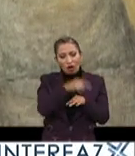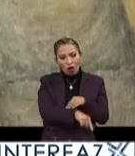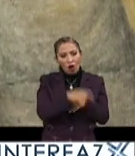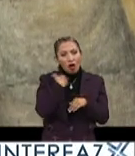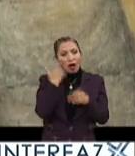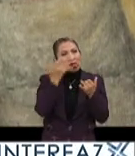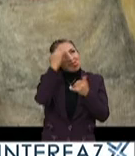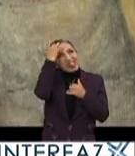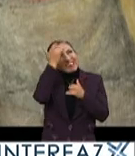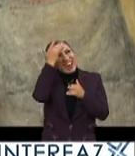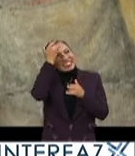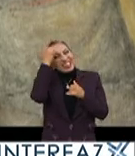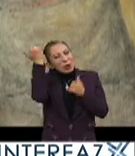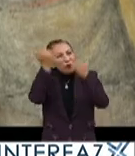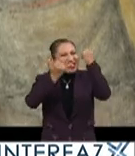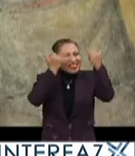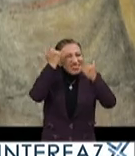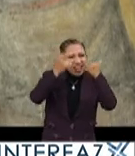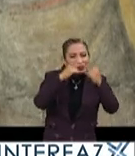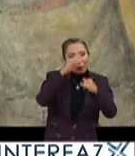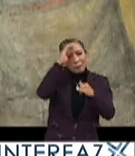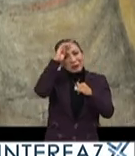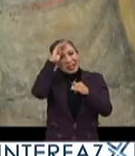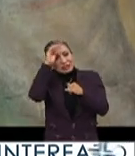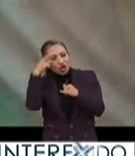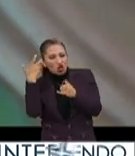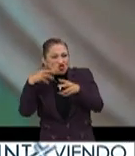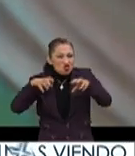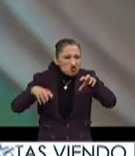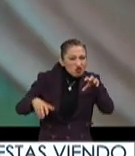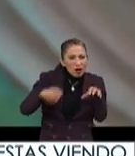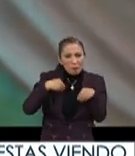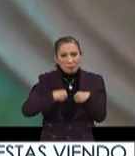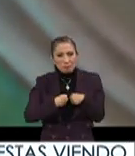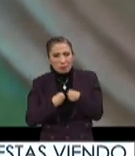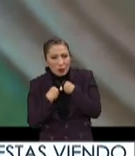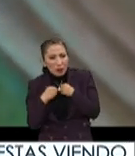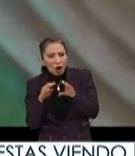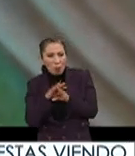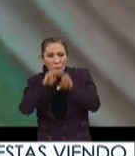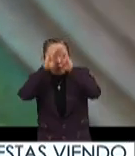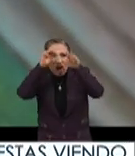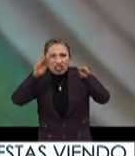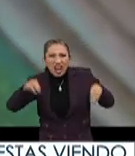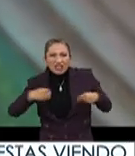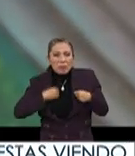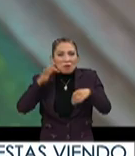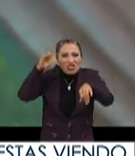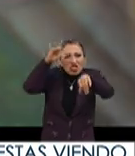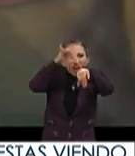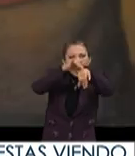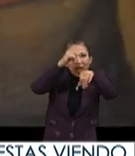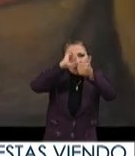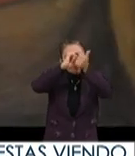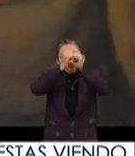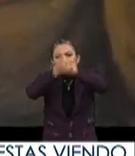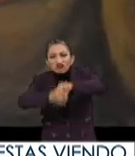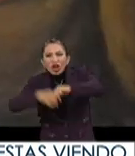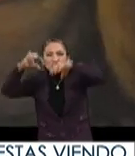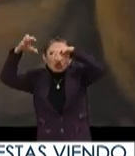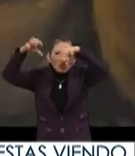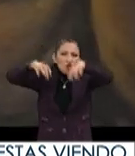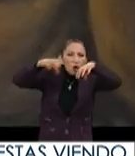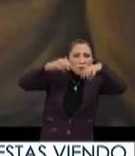narrativas fantásticas. En este aspecto yo pensaba que era un ser que vivía como en una montaña y podía tocar y de ahí crear o